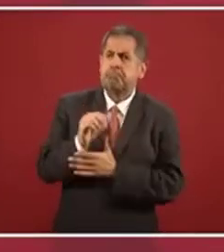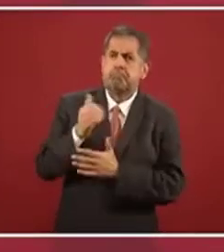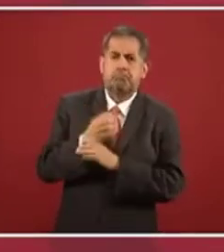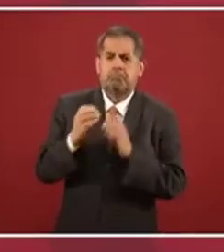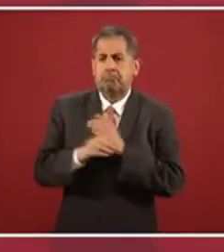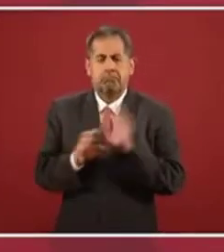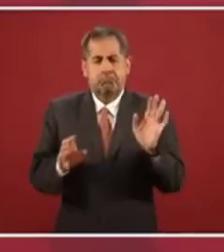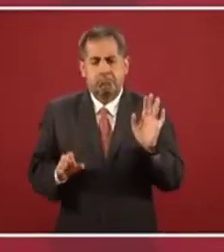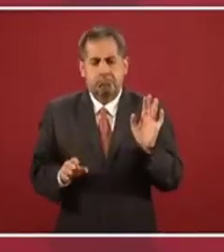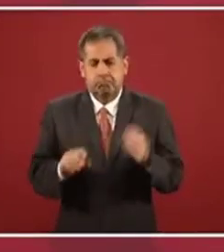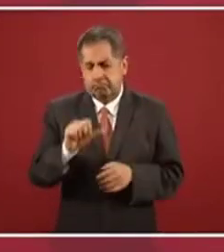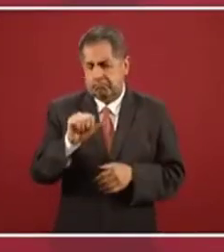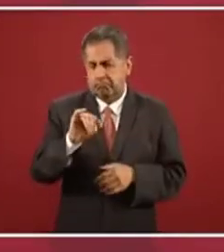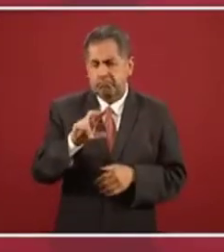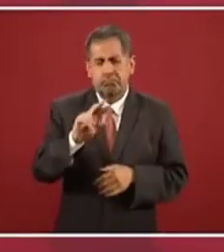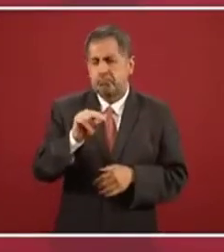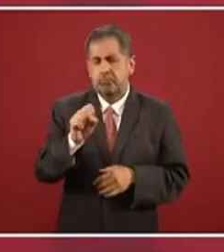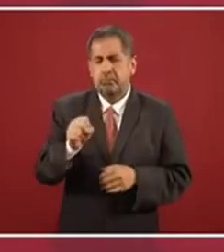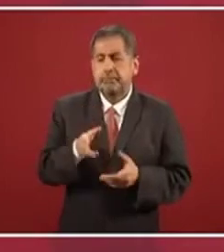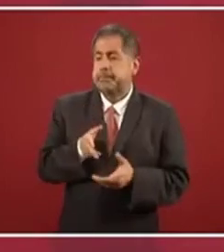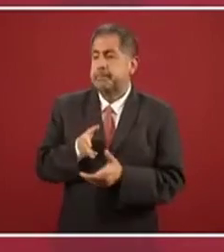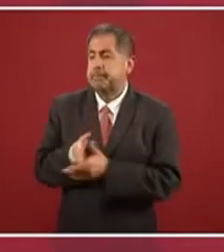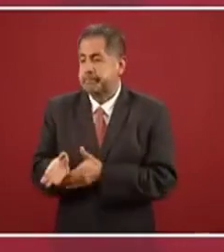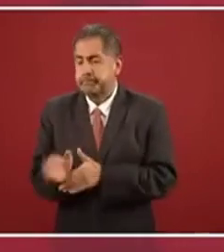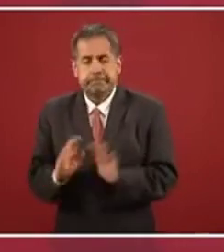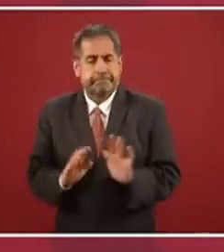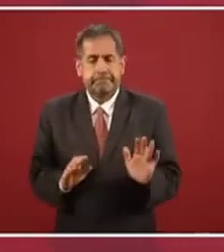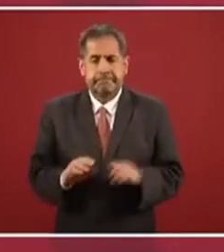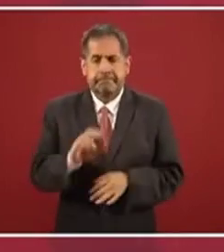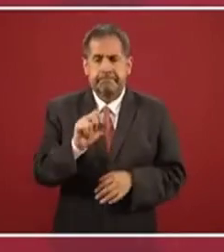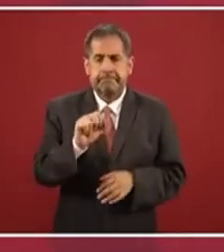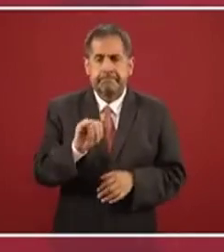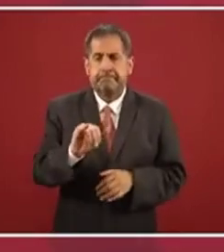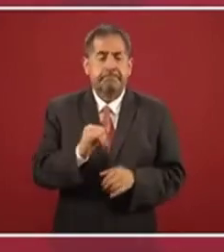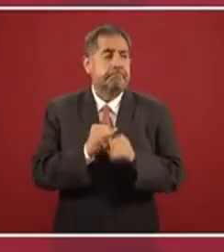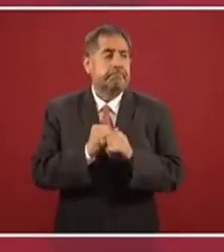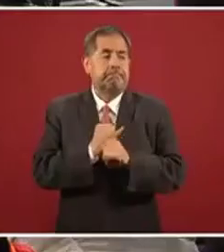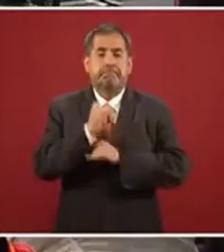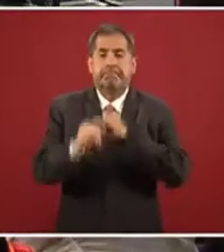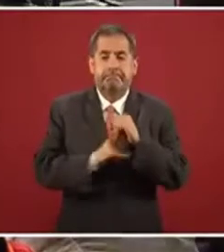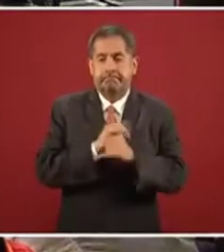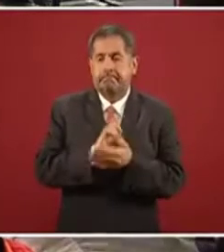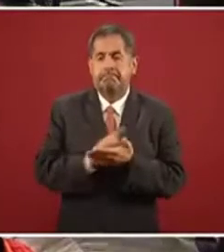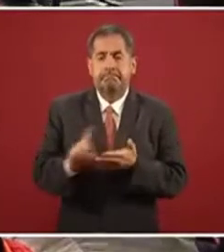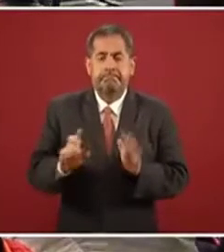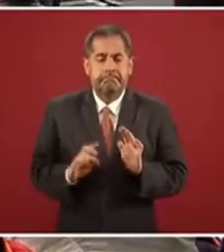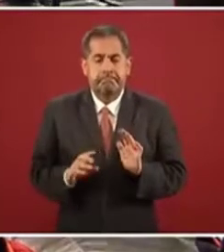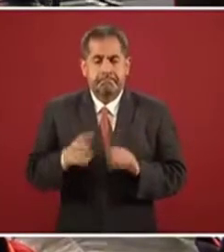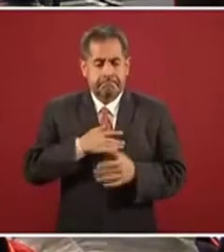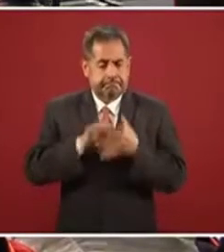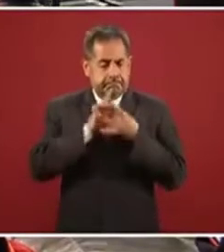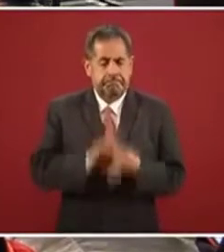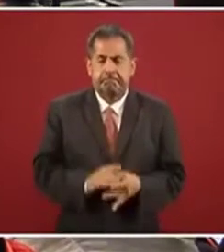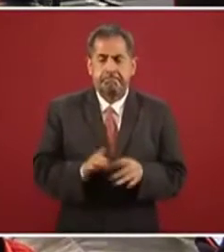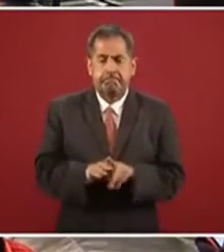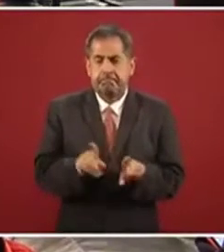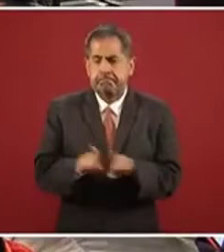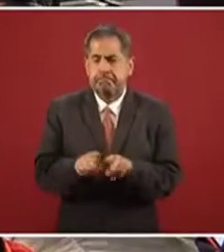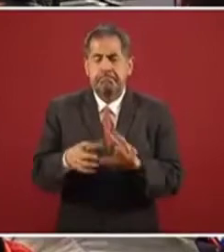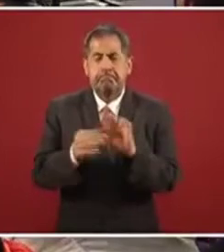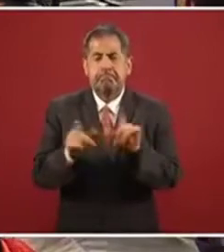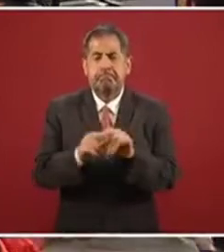El asilo no es una injerencia, es un principio de derecho internacional. Y estamos siendo congruentes con ello, nada más.